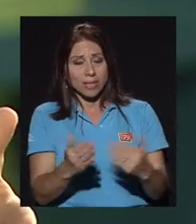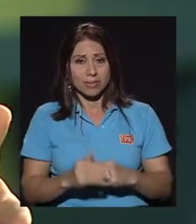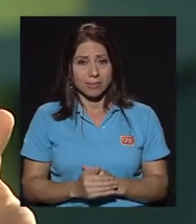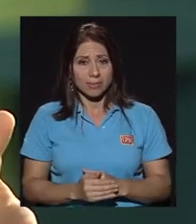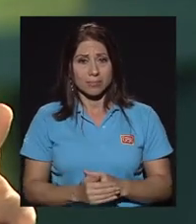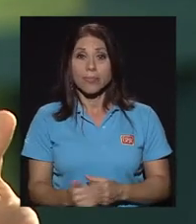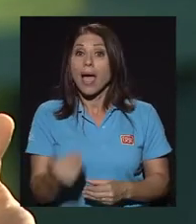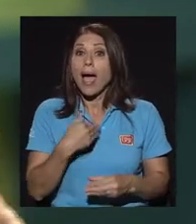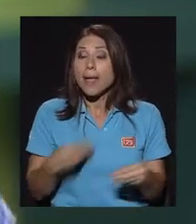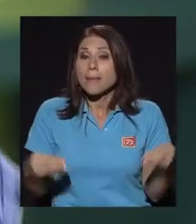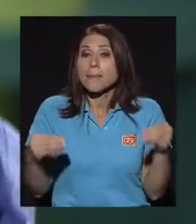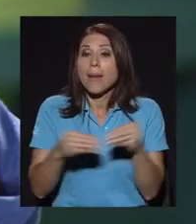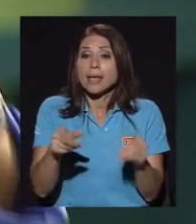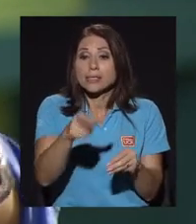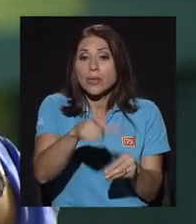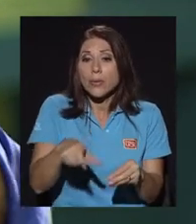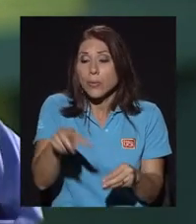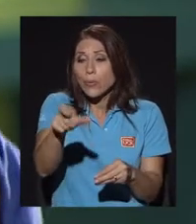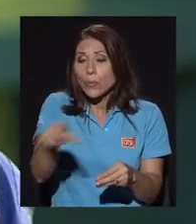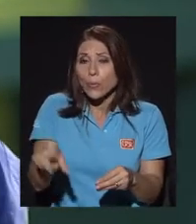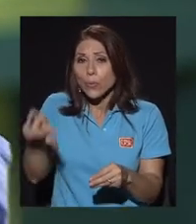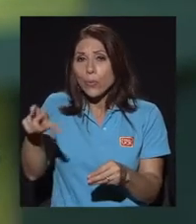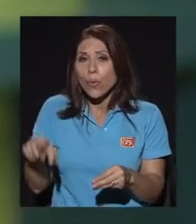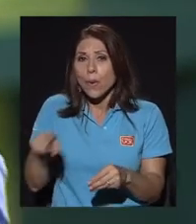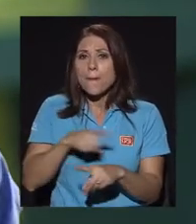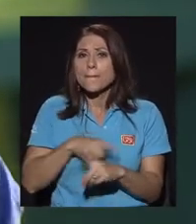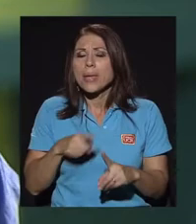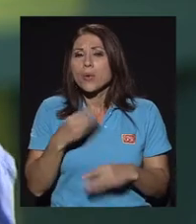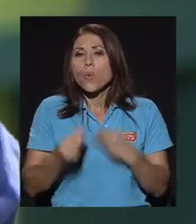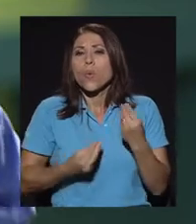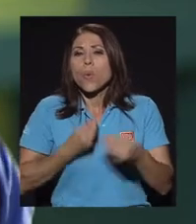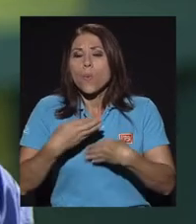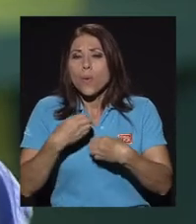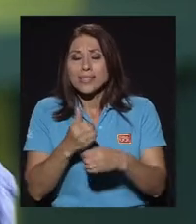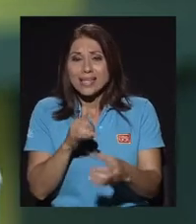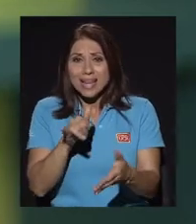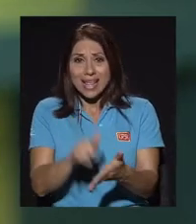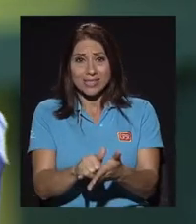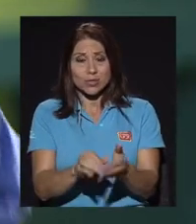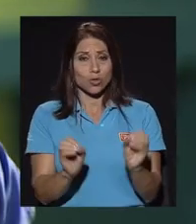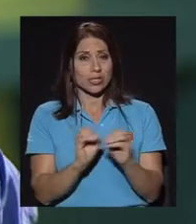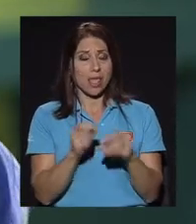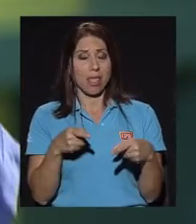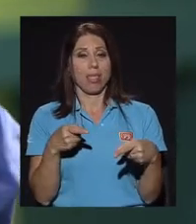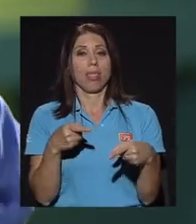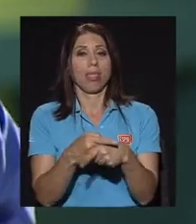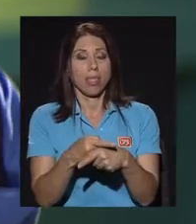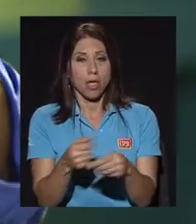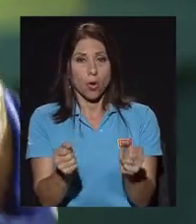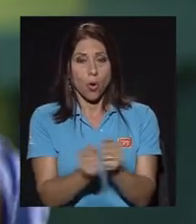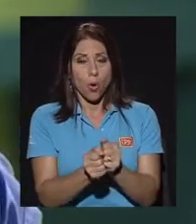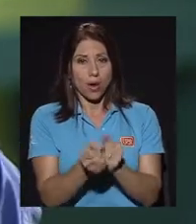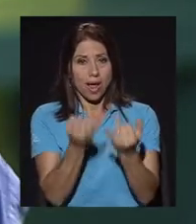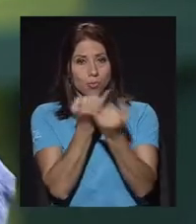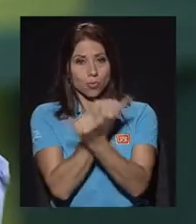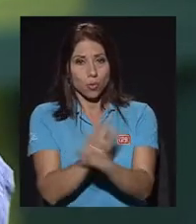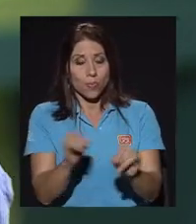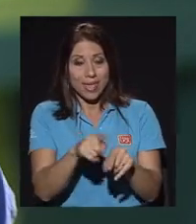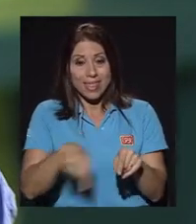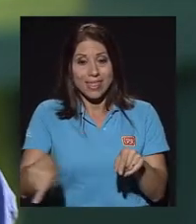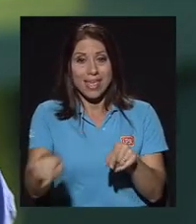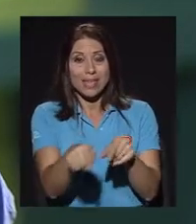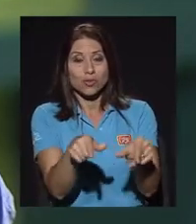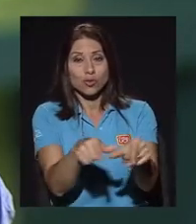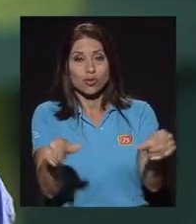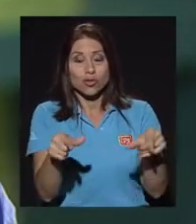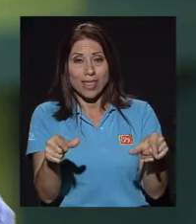supuesto, mucho más caudal hídrico, pero ¿cómo hacer esto sin interferir con la autonomía de estos territorios que